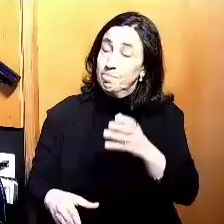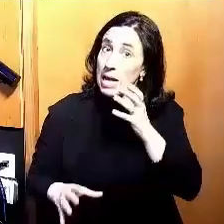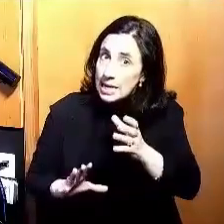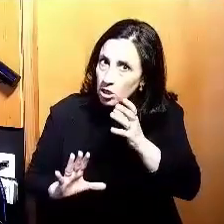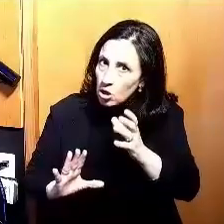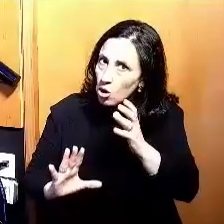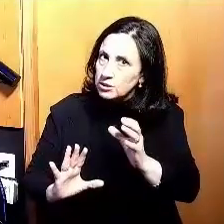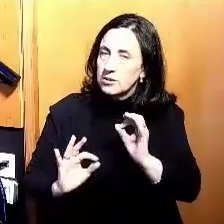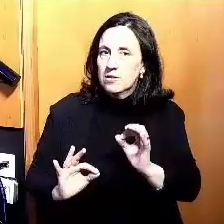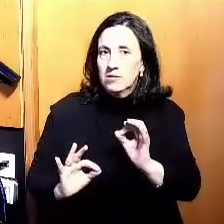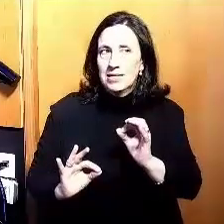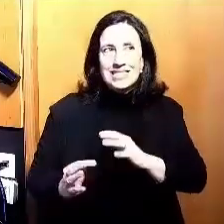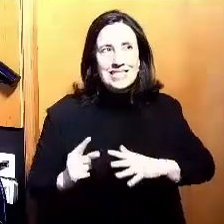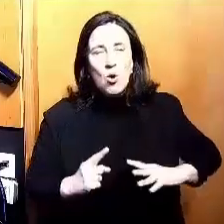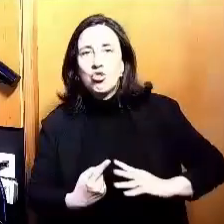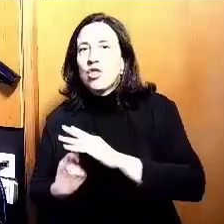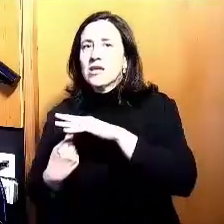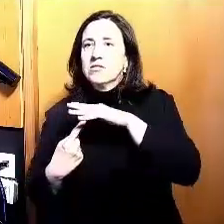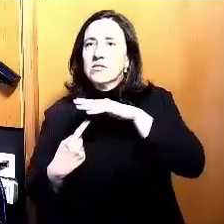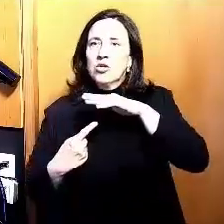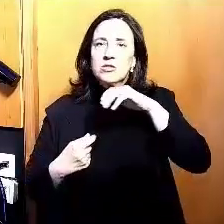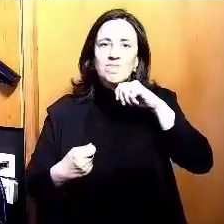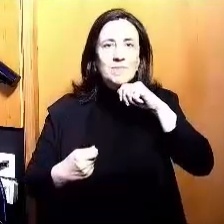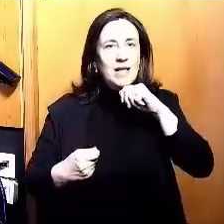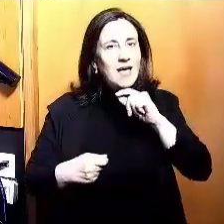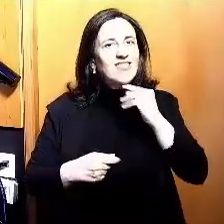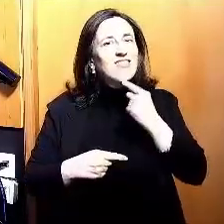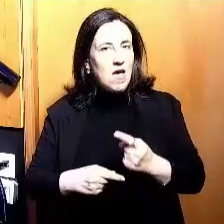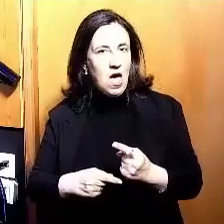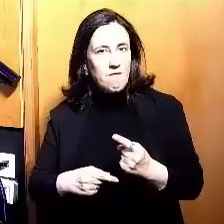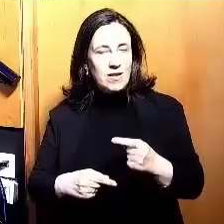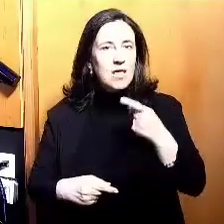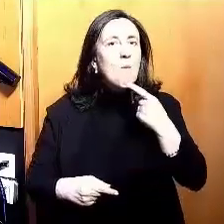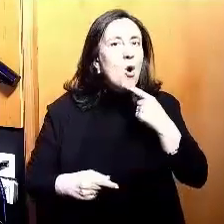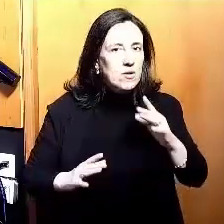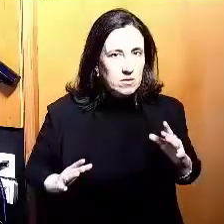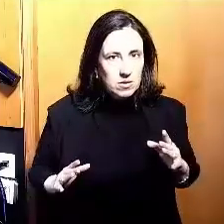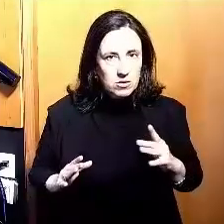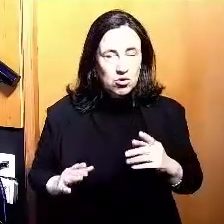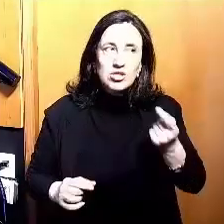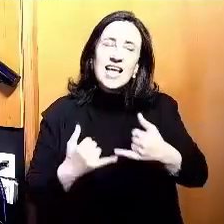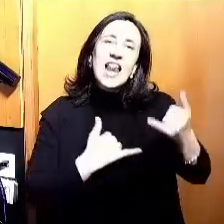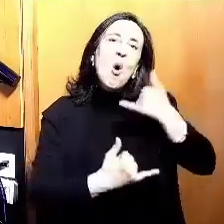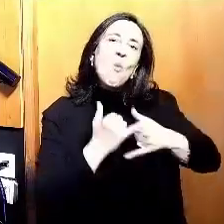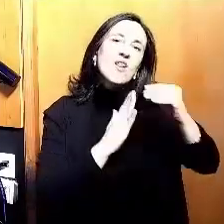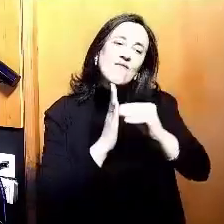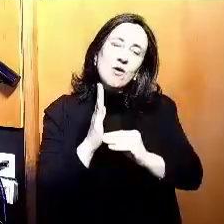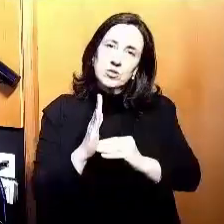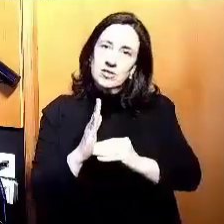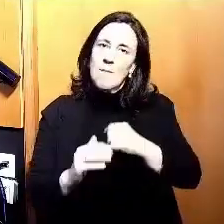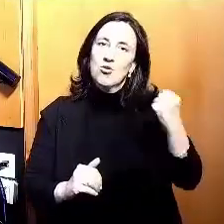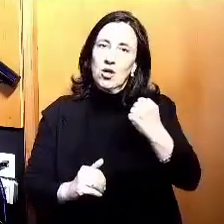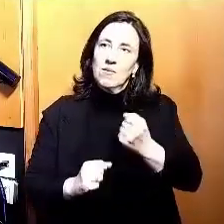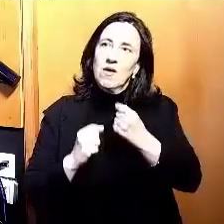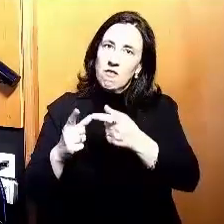peligrosas, si se quiere, digo, contextos de mucha inestabilidad política. Yo creo que ahí la comunidad de datos tiene mucho para aportar desde el trabajo